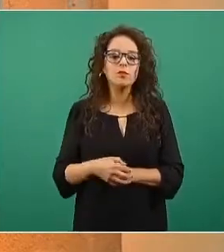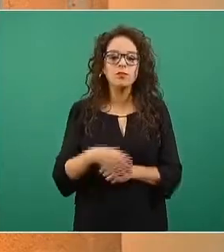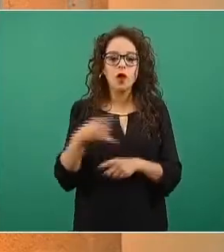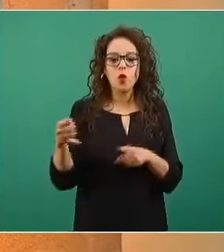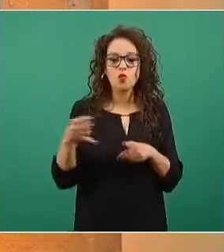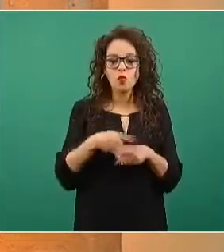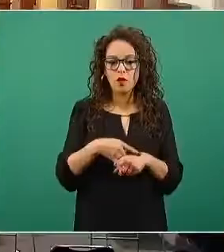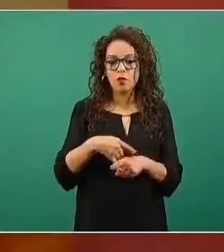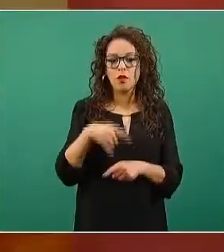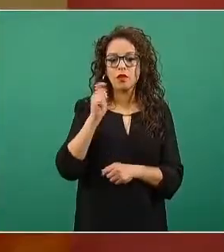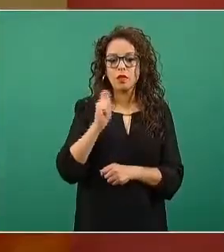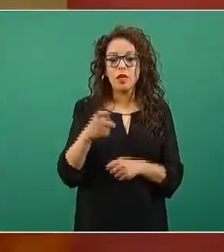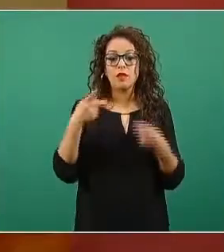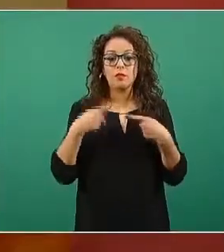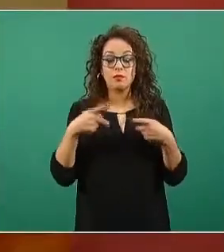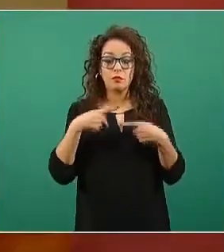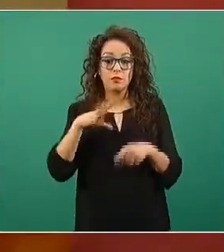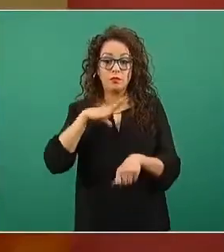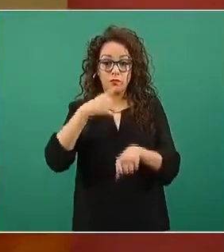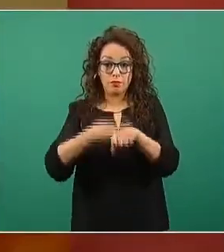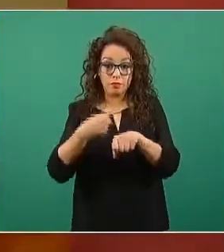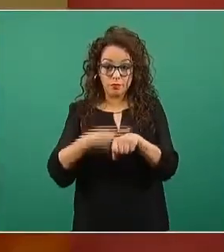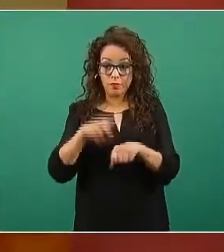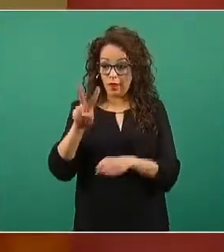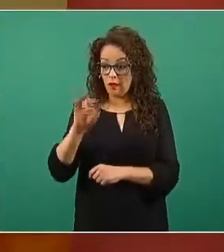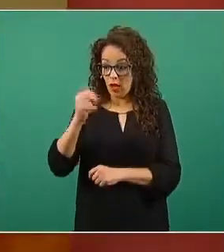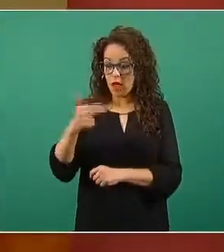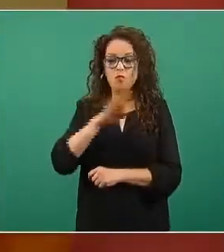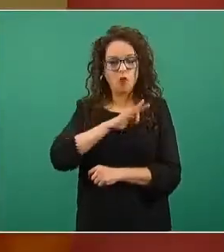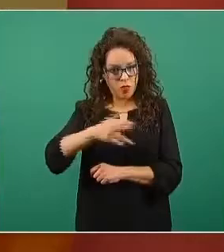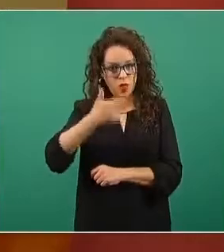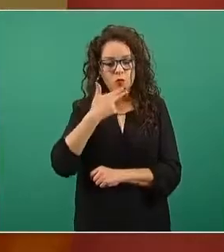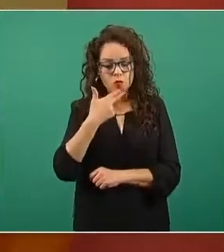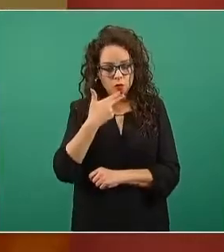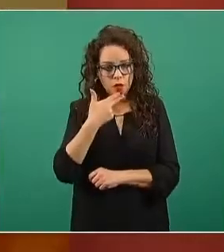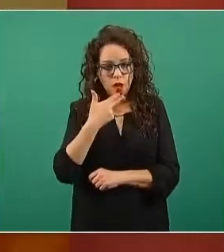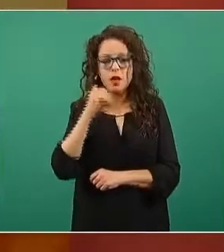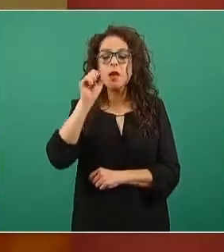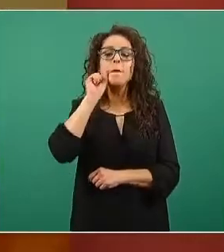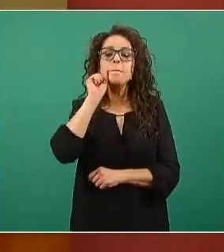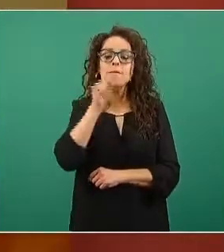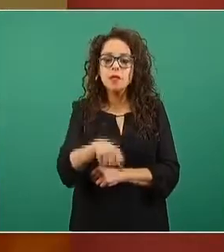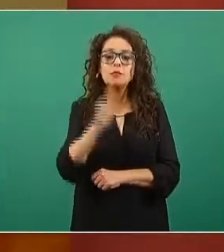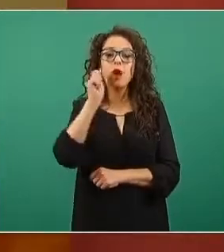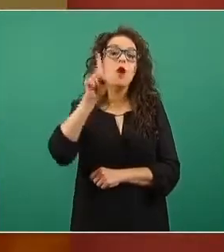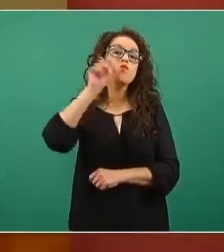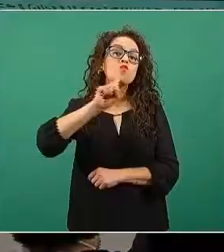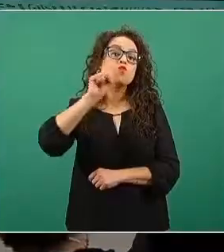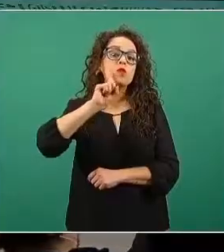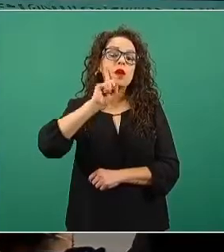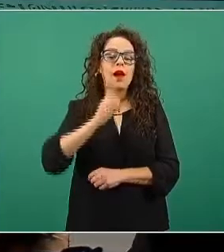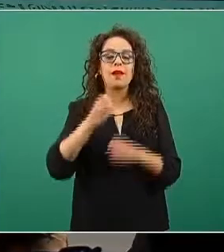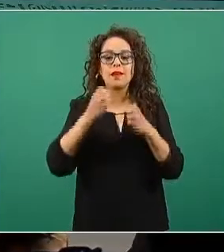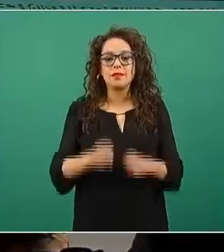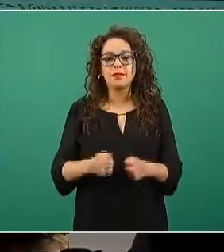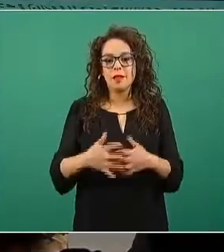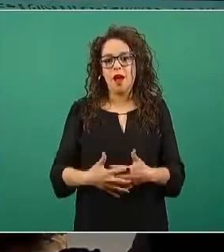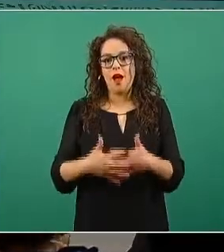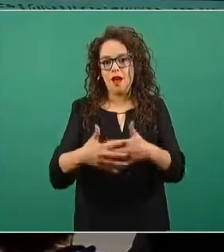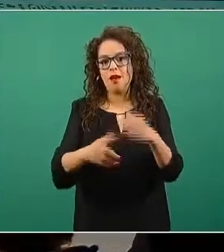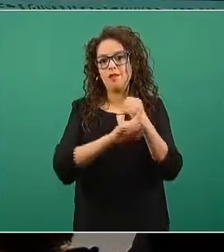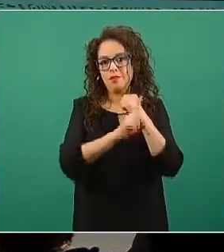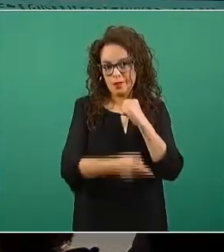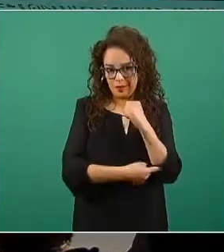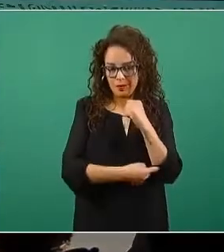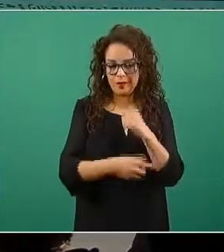para personas que viven con VIH. Los condones son también para las mujeres embarazadas. Los condones son